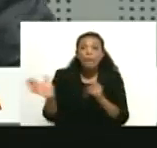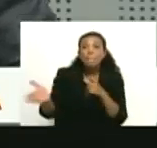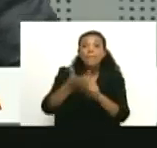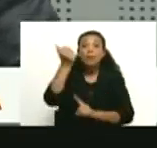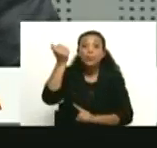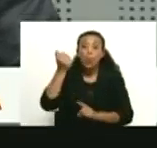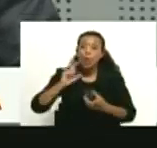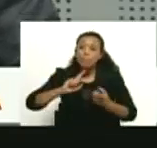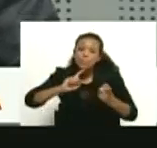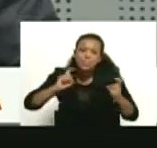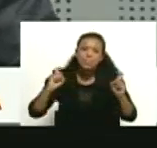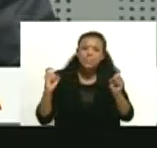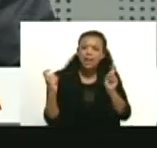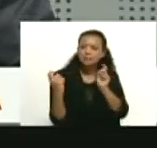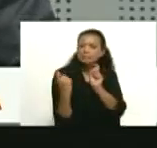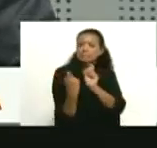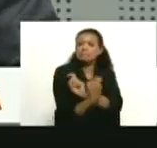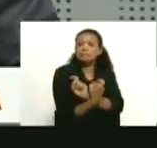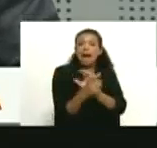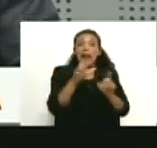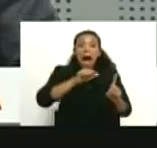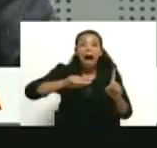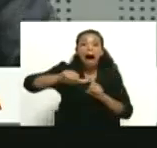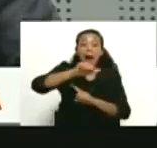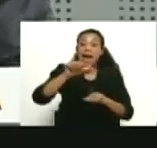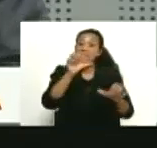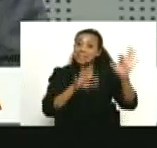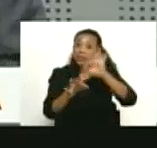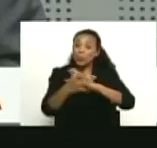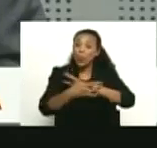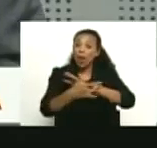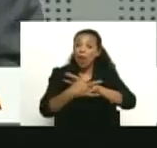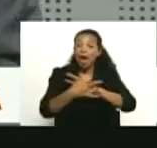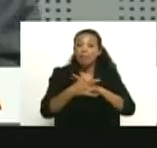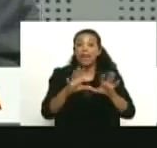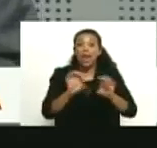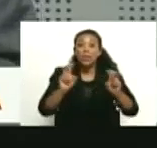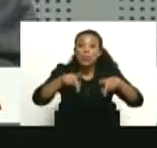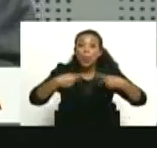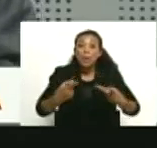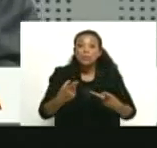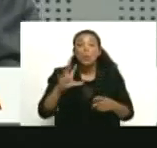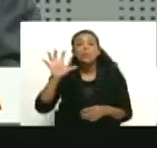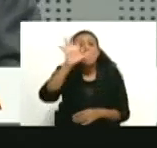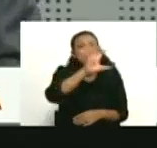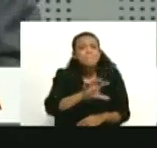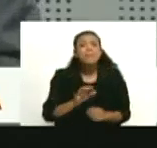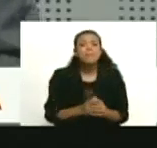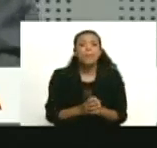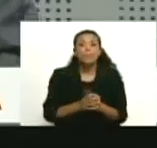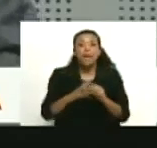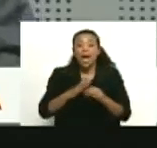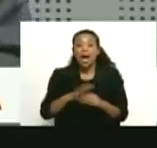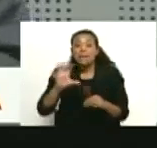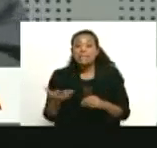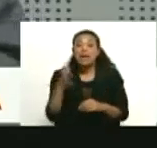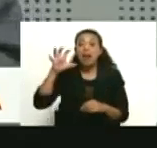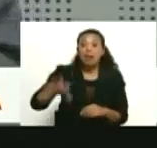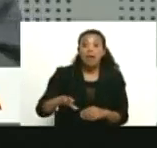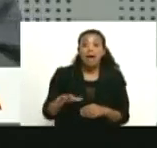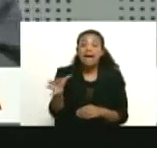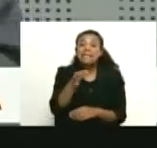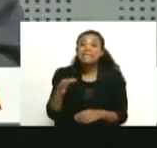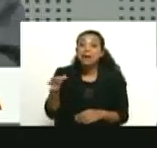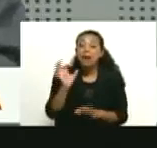la transformación en el área de la ciencia, la tecnología y la innovación entre nosotros. Sri Lanka se compromete a